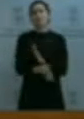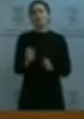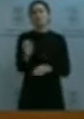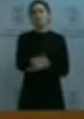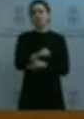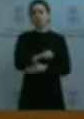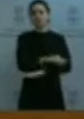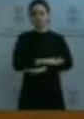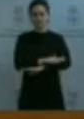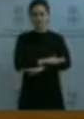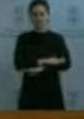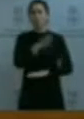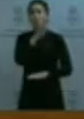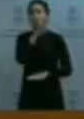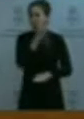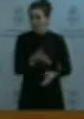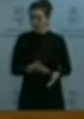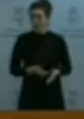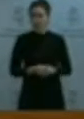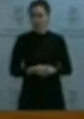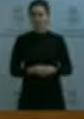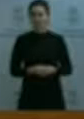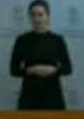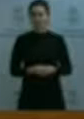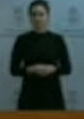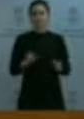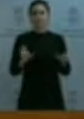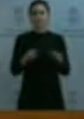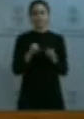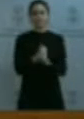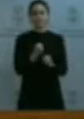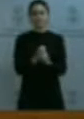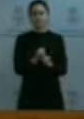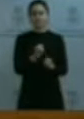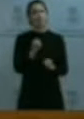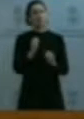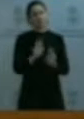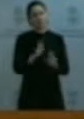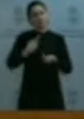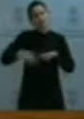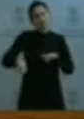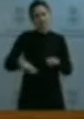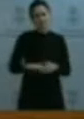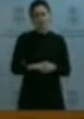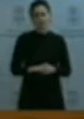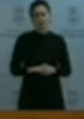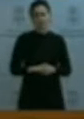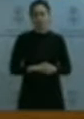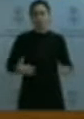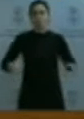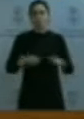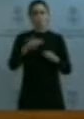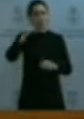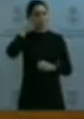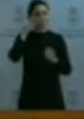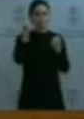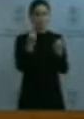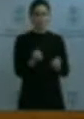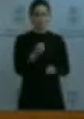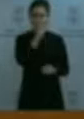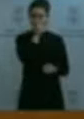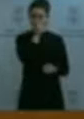un grupo de trabajo, que no es lo mismo, señor Armando, no es lo mismo que un grupo de expertos. Un grupo de expertos aquí no sirve para nada. Porque a